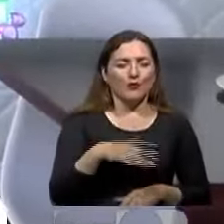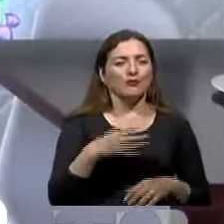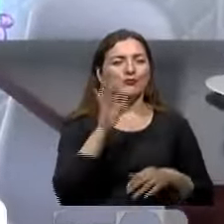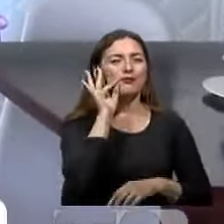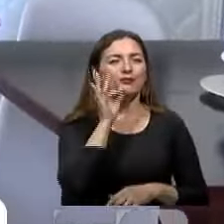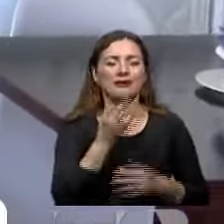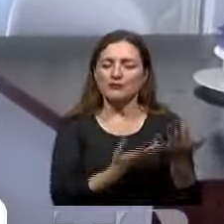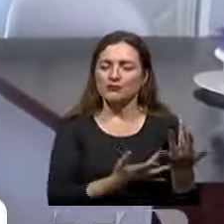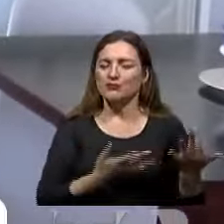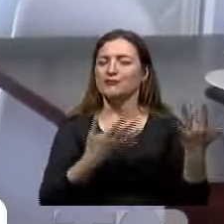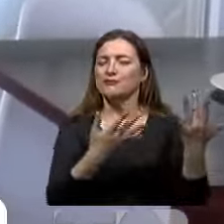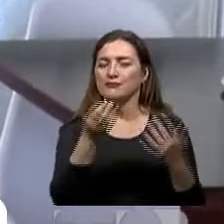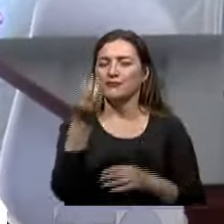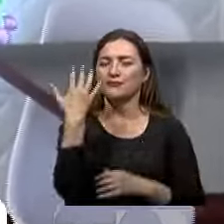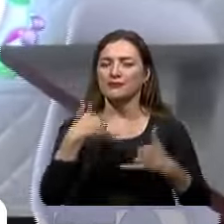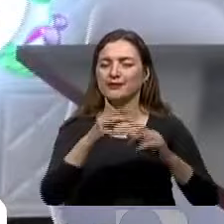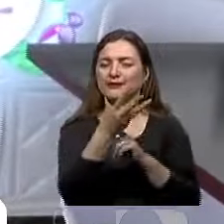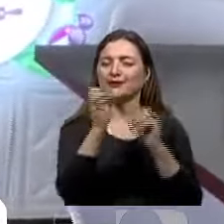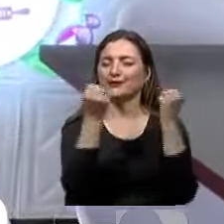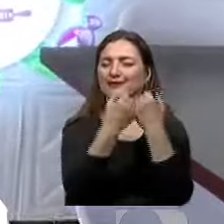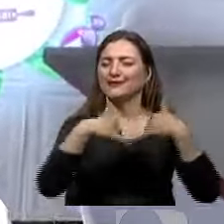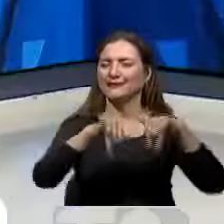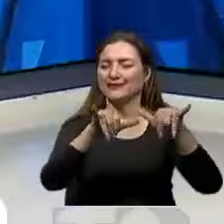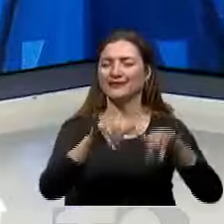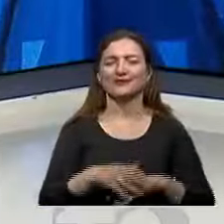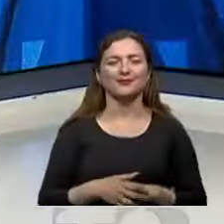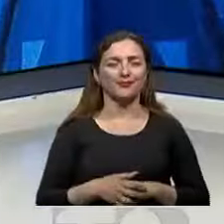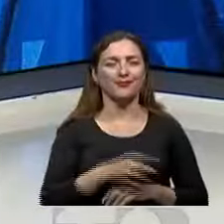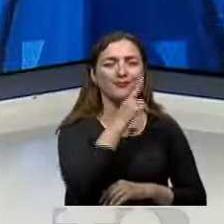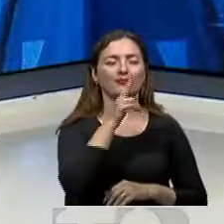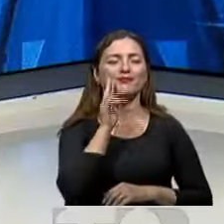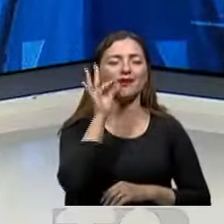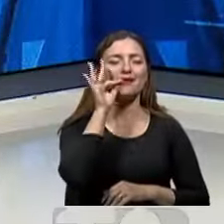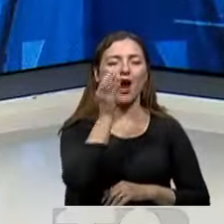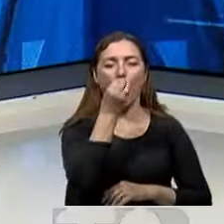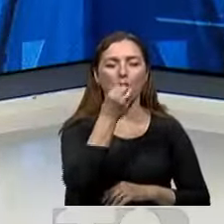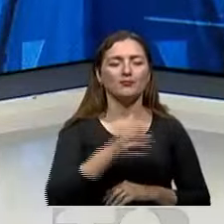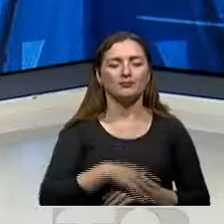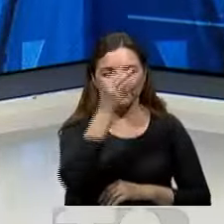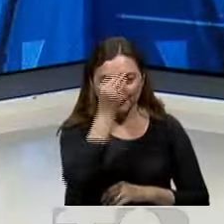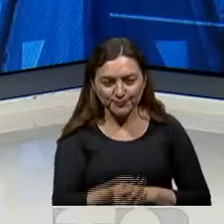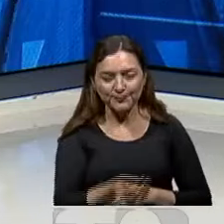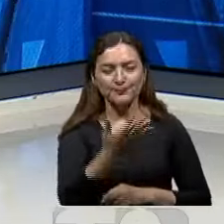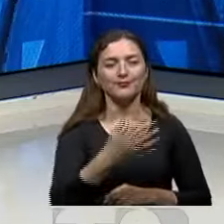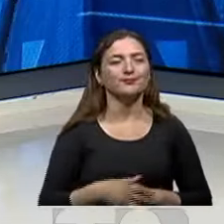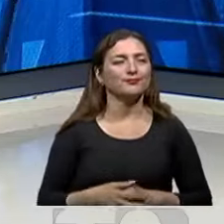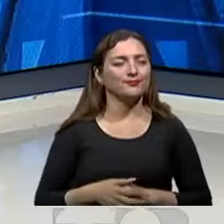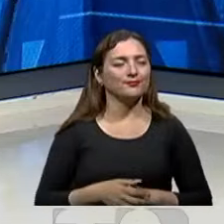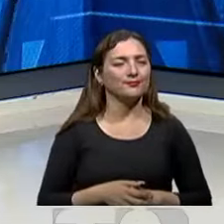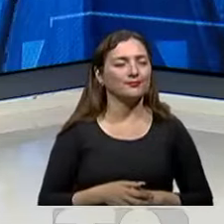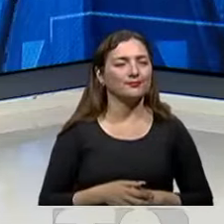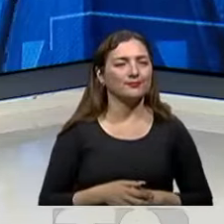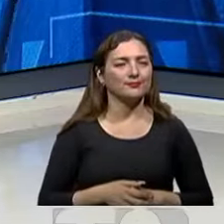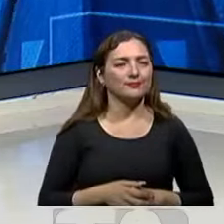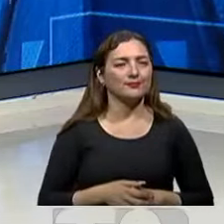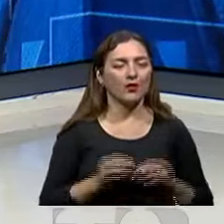acá. Los esperamos y no se olviden de seguirlos en las redes sociales. Los esperamos en esta deliciosa hueca gastronómica. ¡Buenos días! Buenos días, Dani,